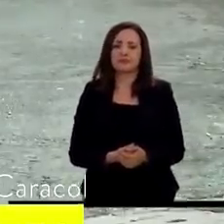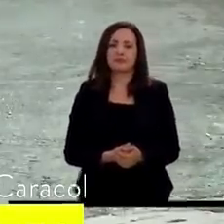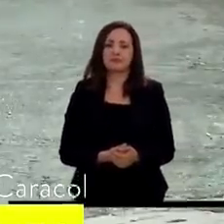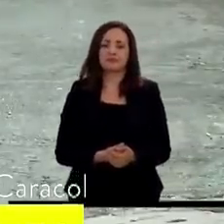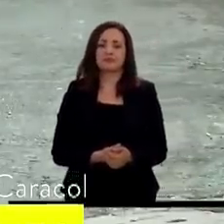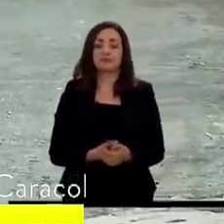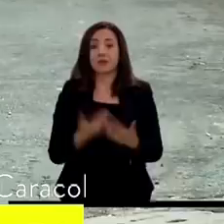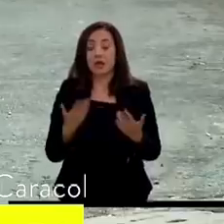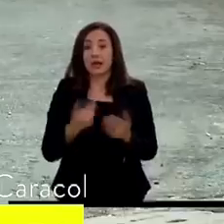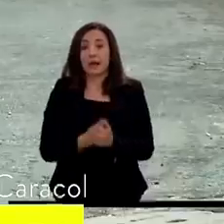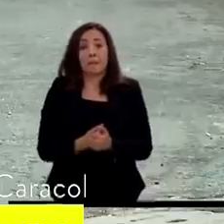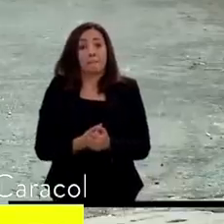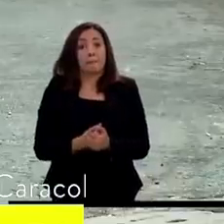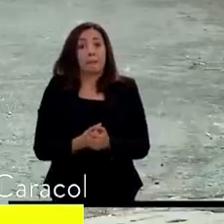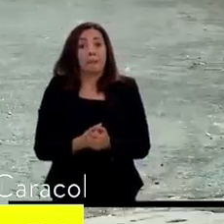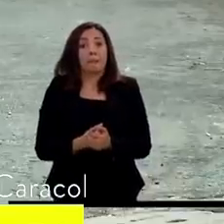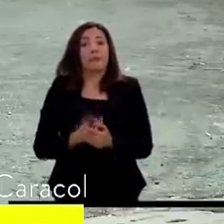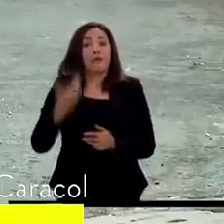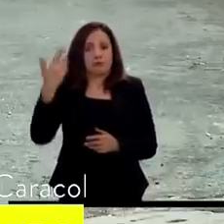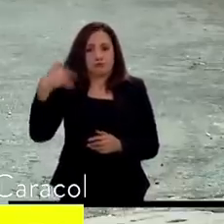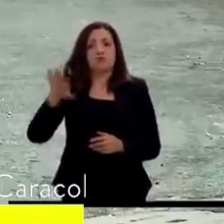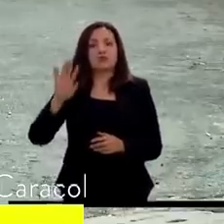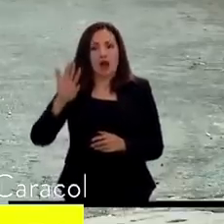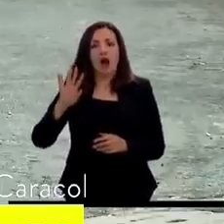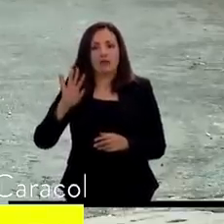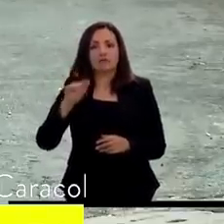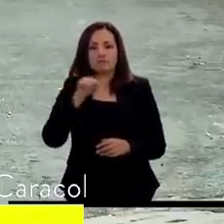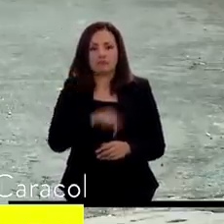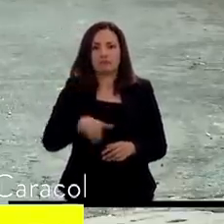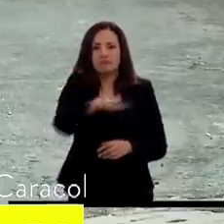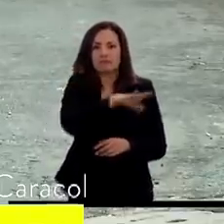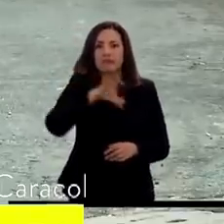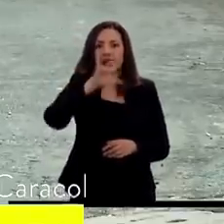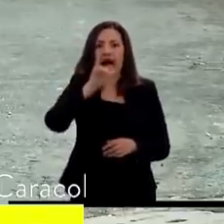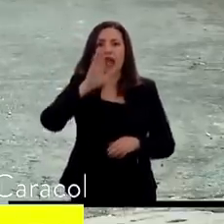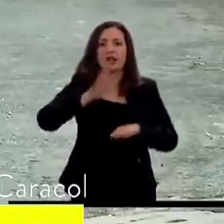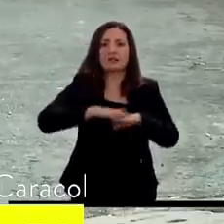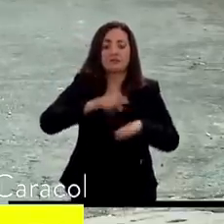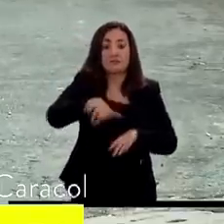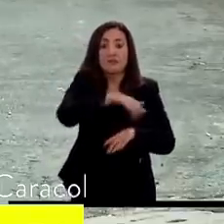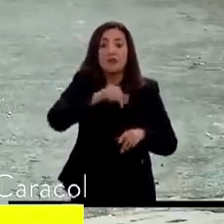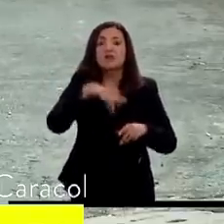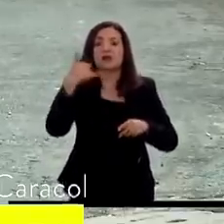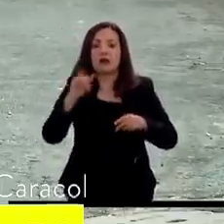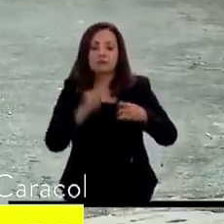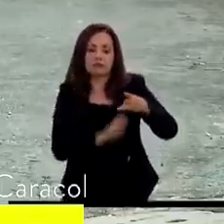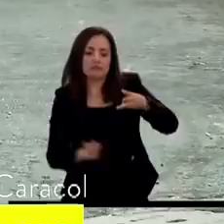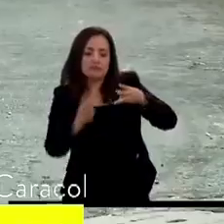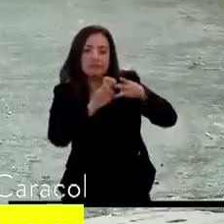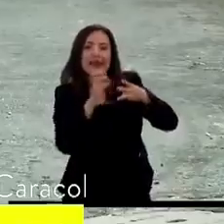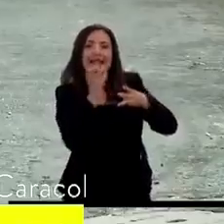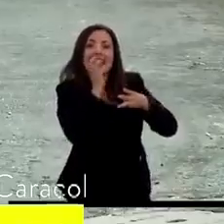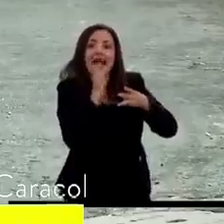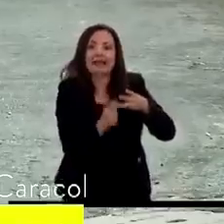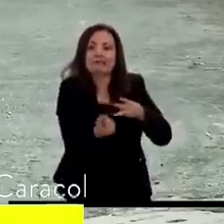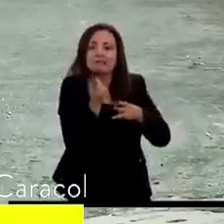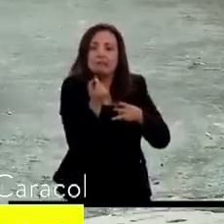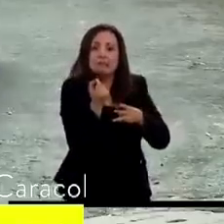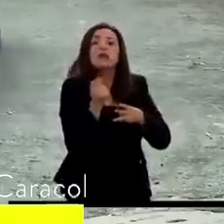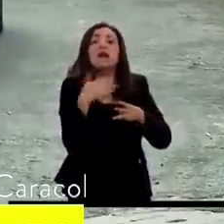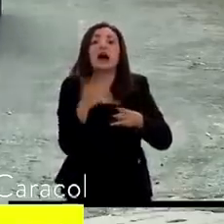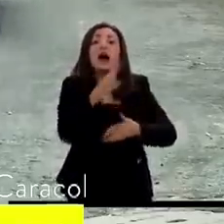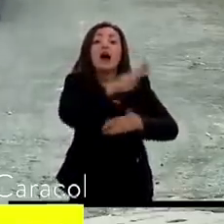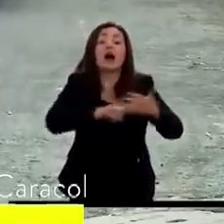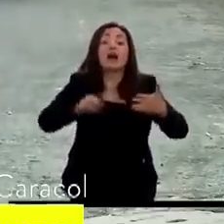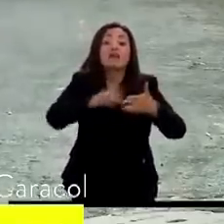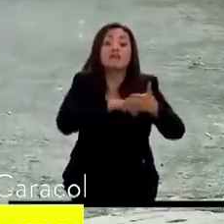Mire, y es que ya fue decretada la alerta naranja en toda la capital vallecaucana y el toque de queda y la ley seca